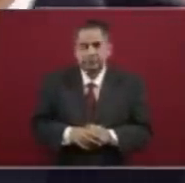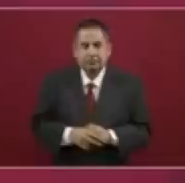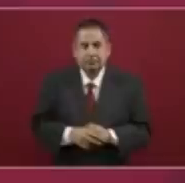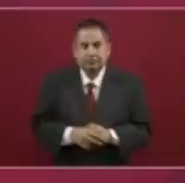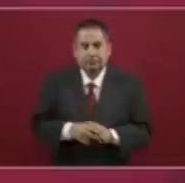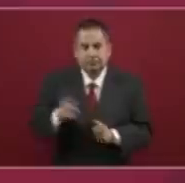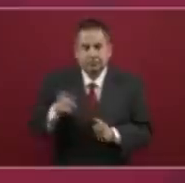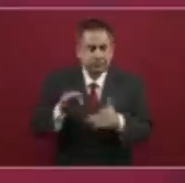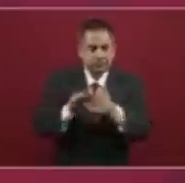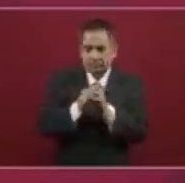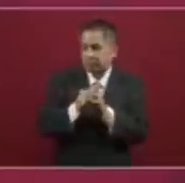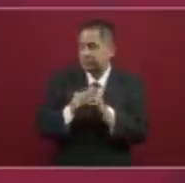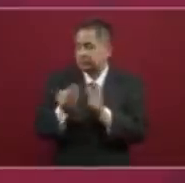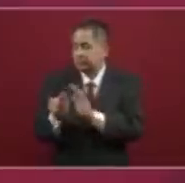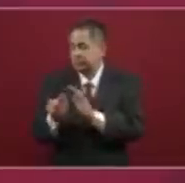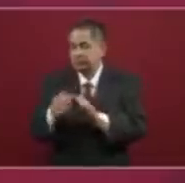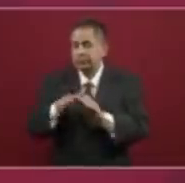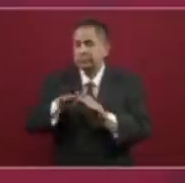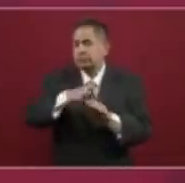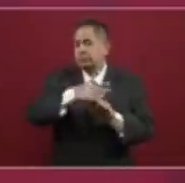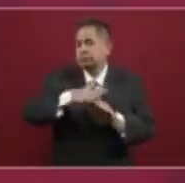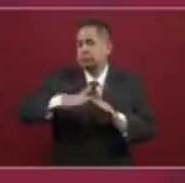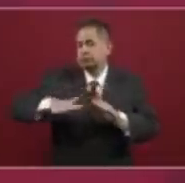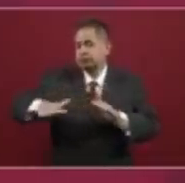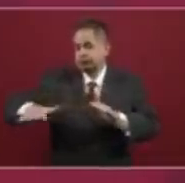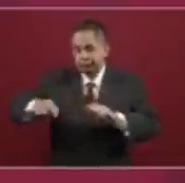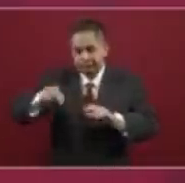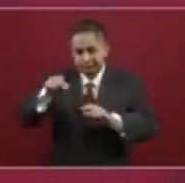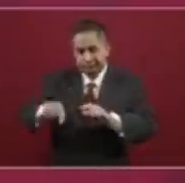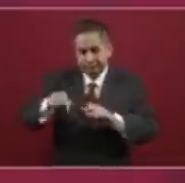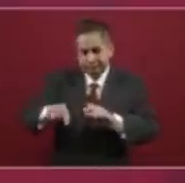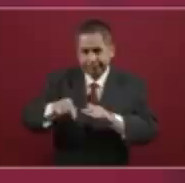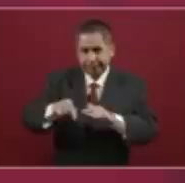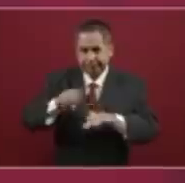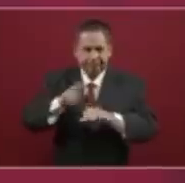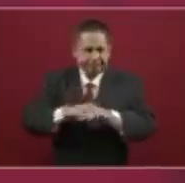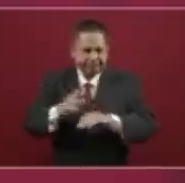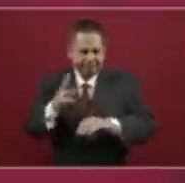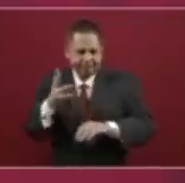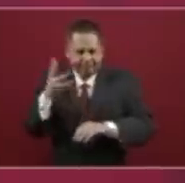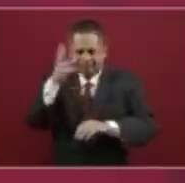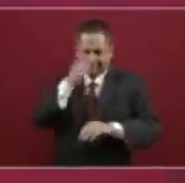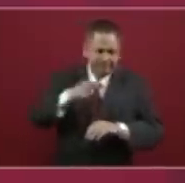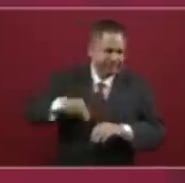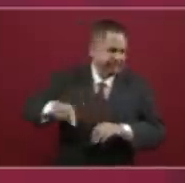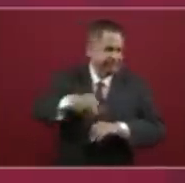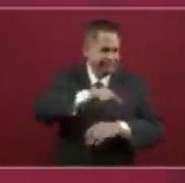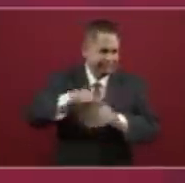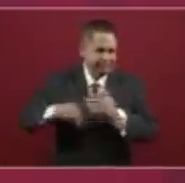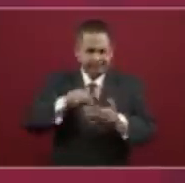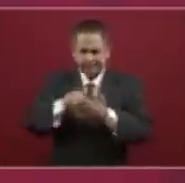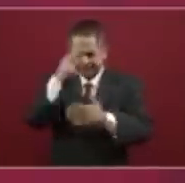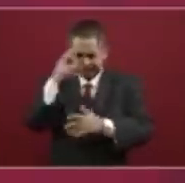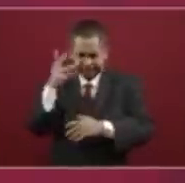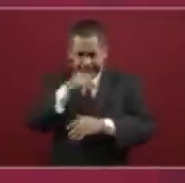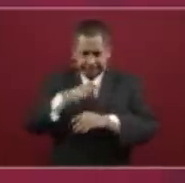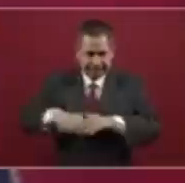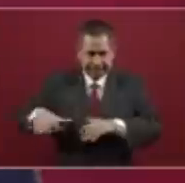a la orilla del mar, de las zonas más bellas de México,